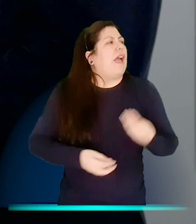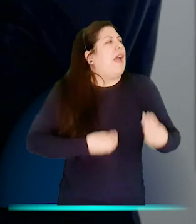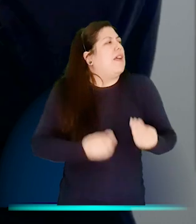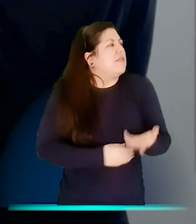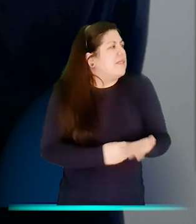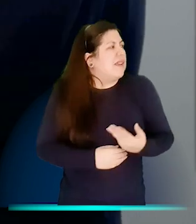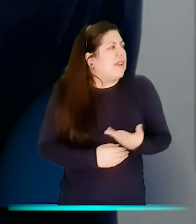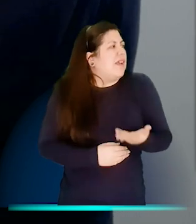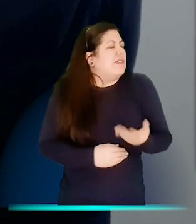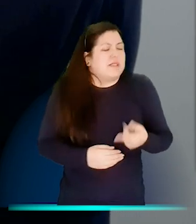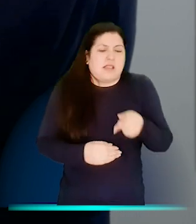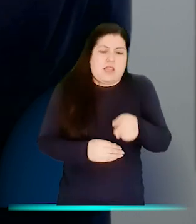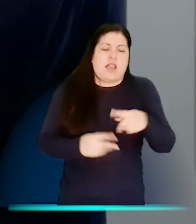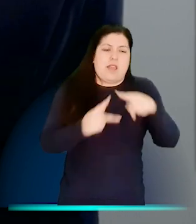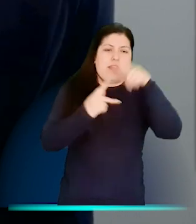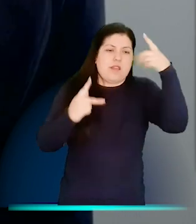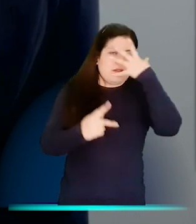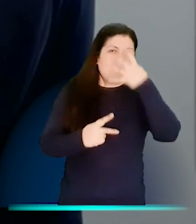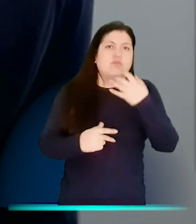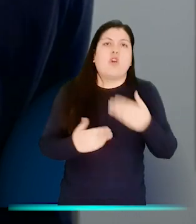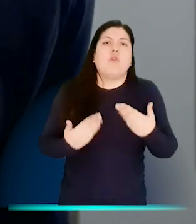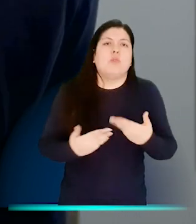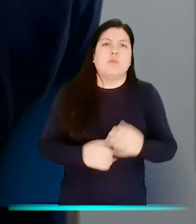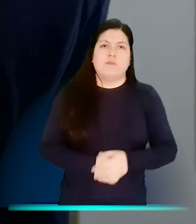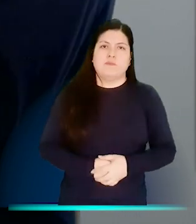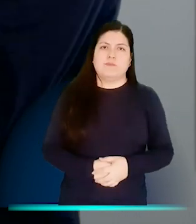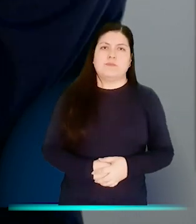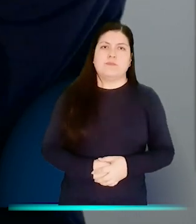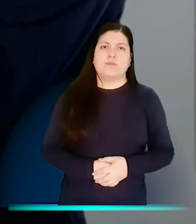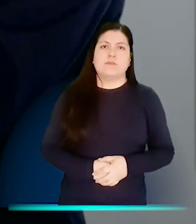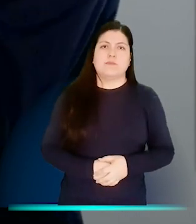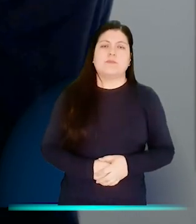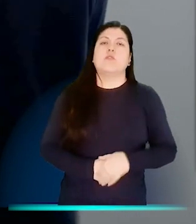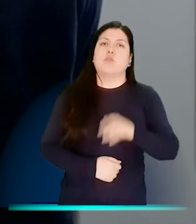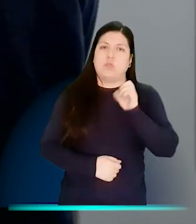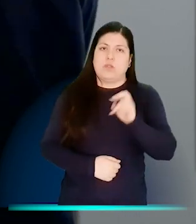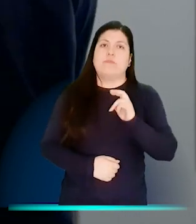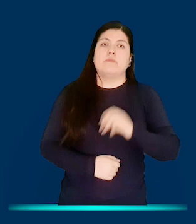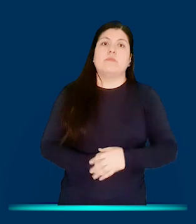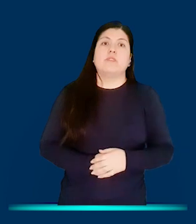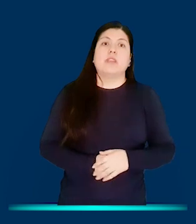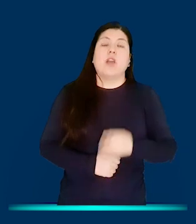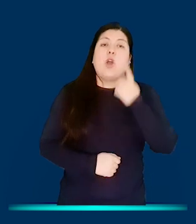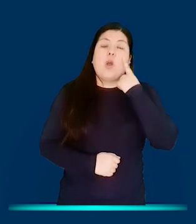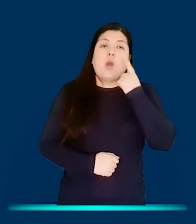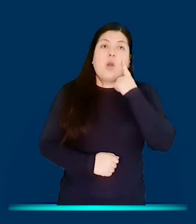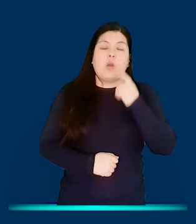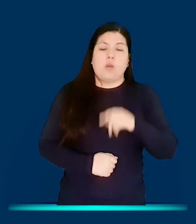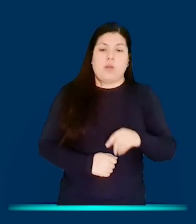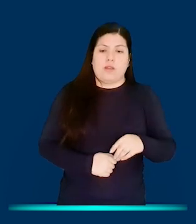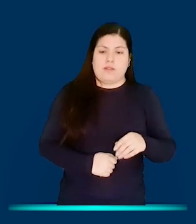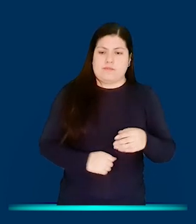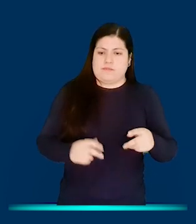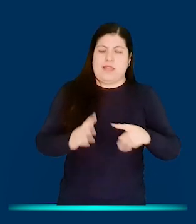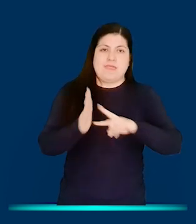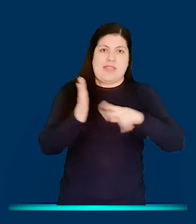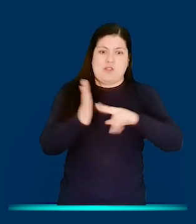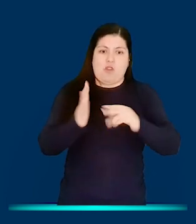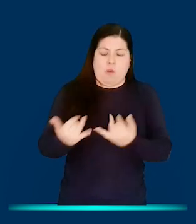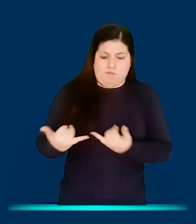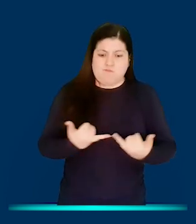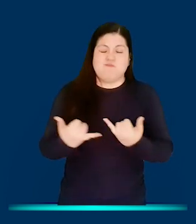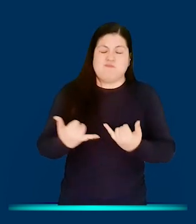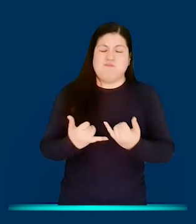mesa, ¿qué es lo que tiene que hacer? ¿Qué hace el ciudadano con esta biometría? Cuando vamos a tener